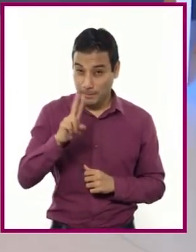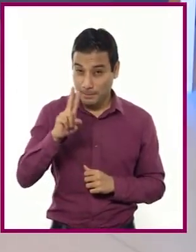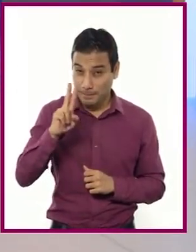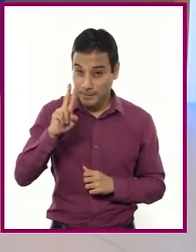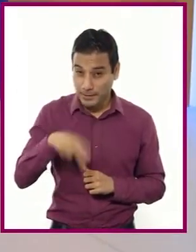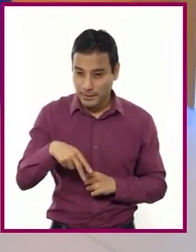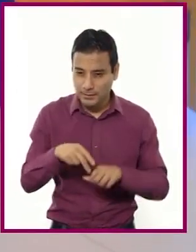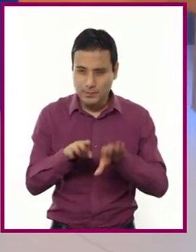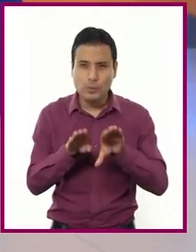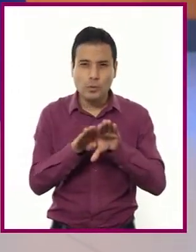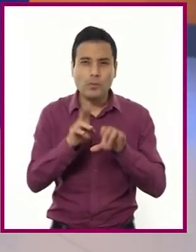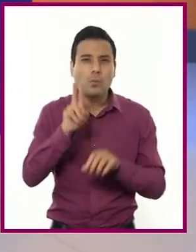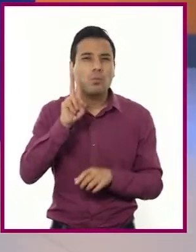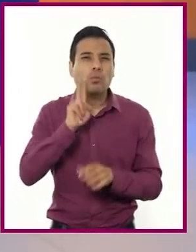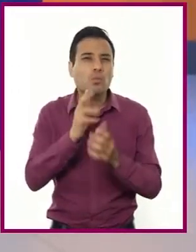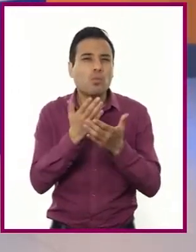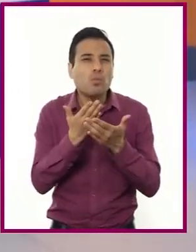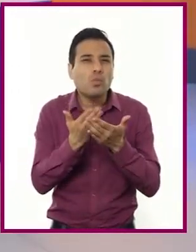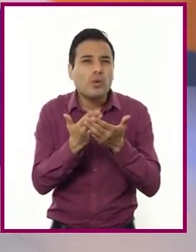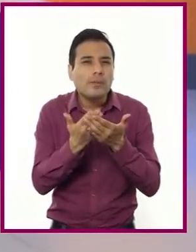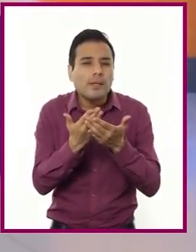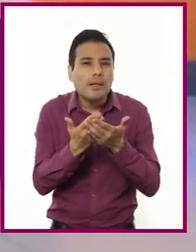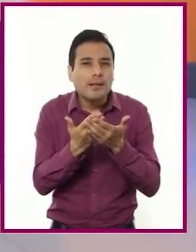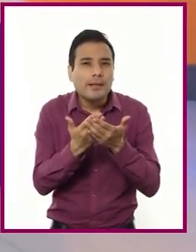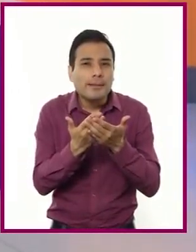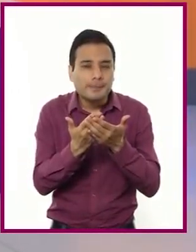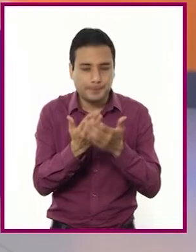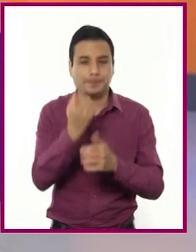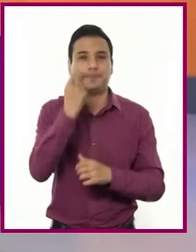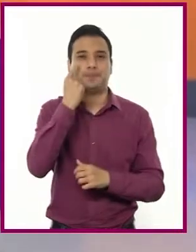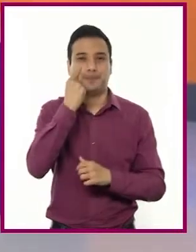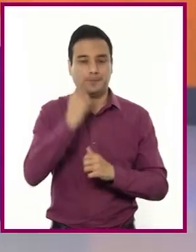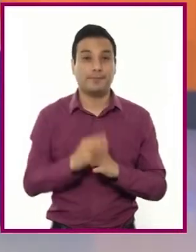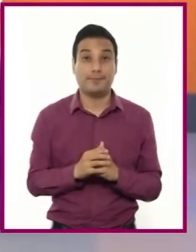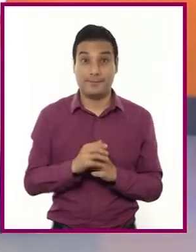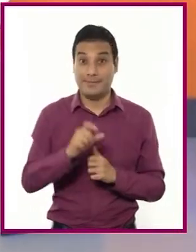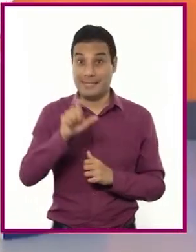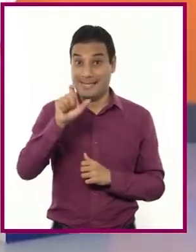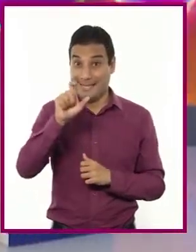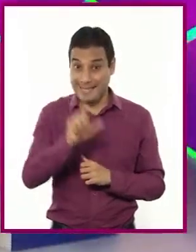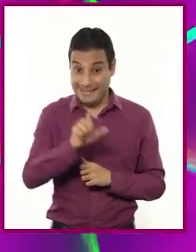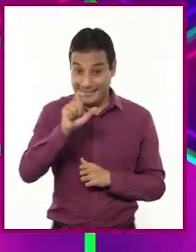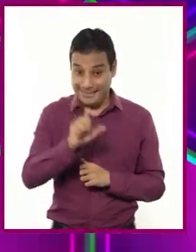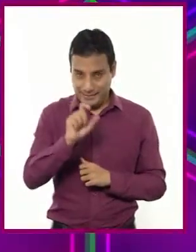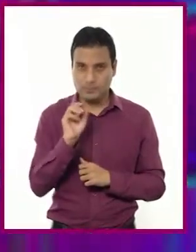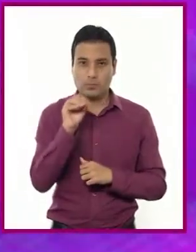que comprobar la solución de la ecuación, sustituyendo a la incógnita por su valor.